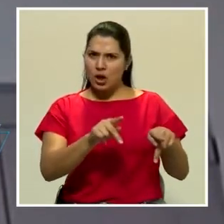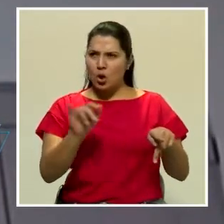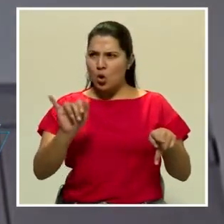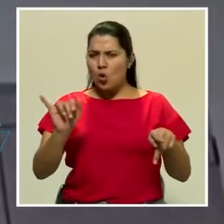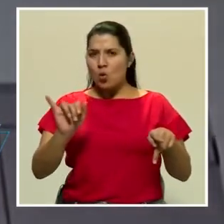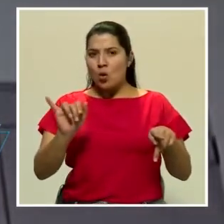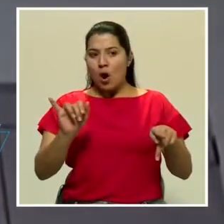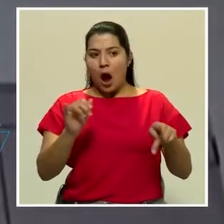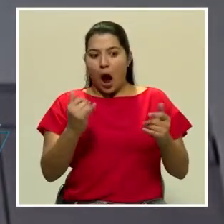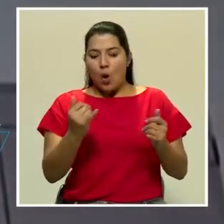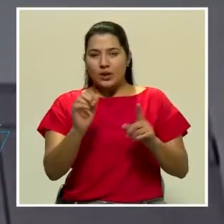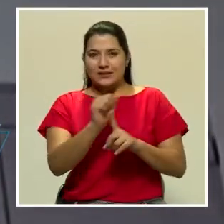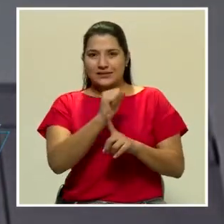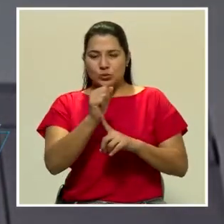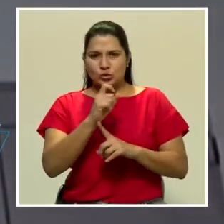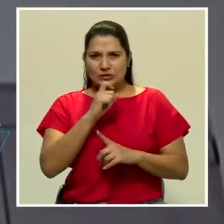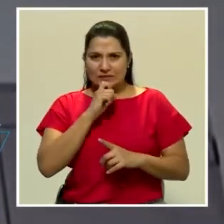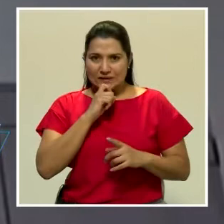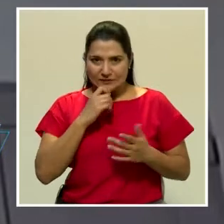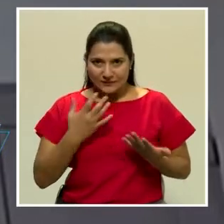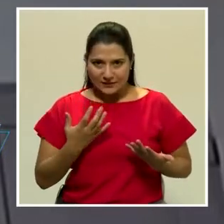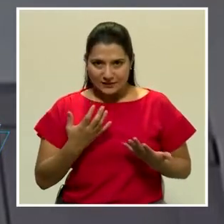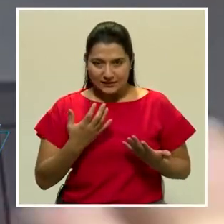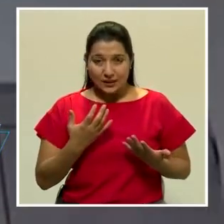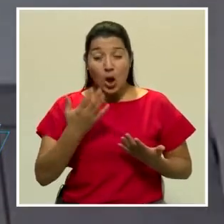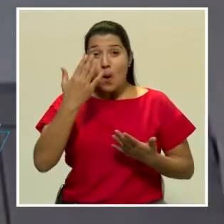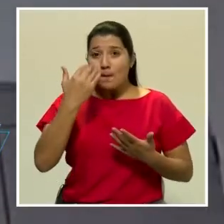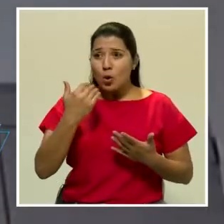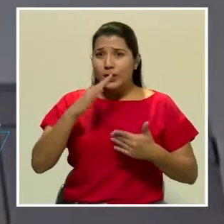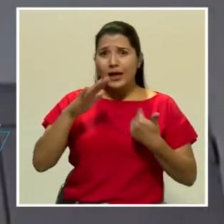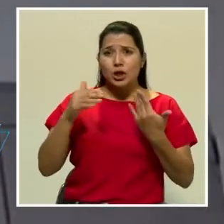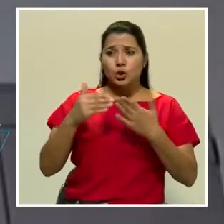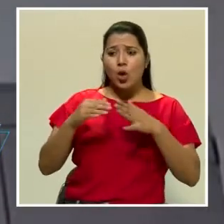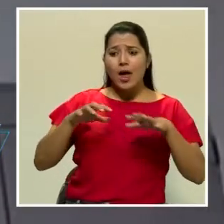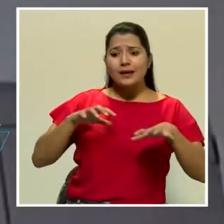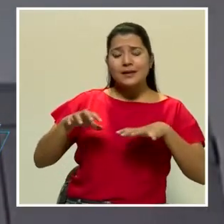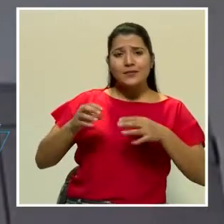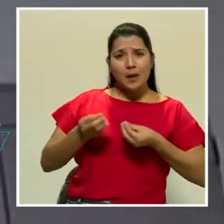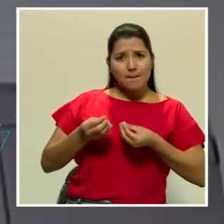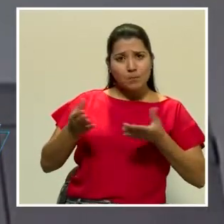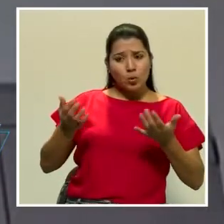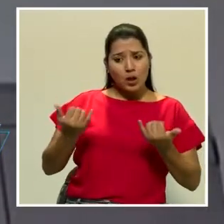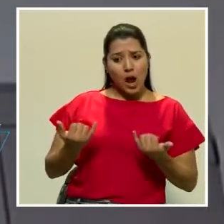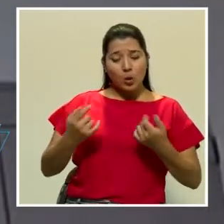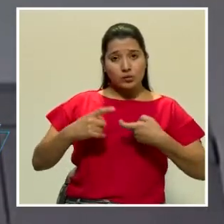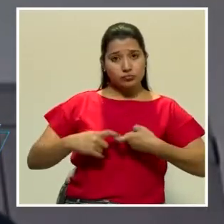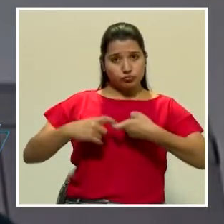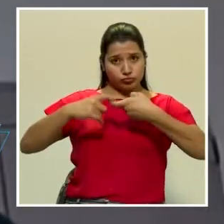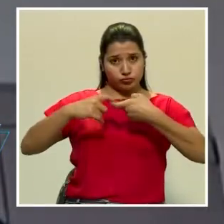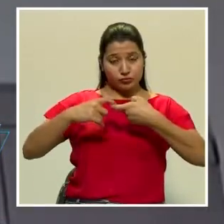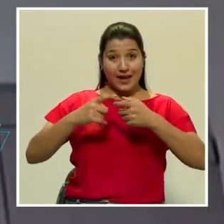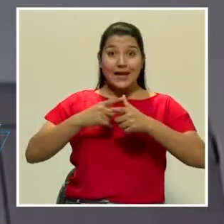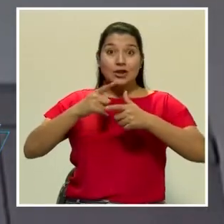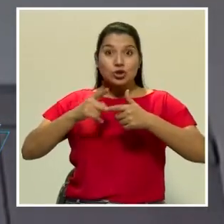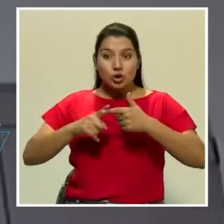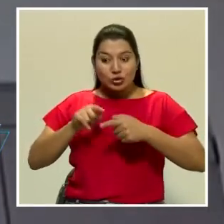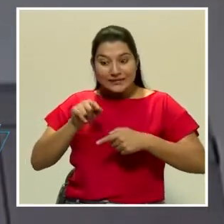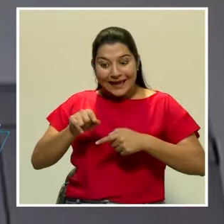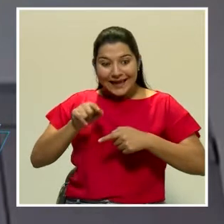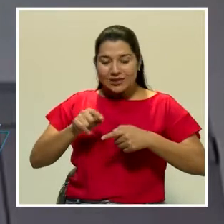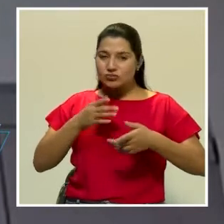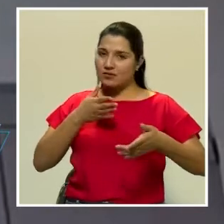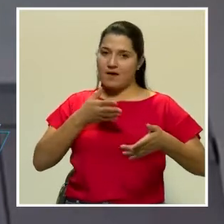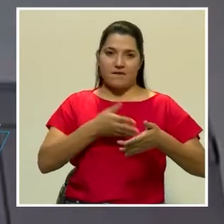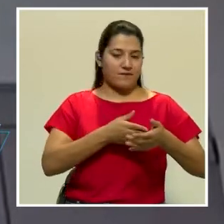condición muy difícil porque todas las reuniones públicas, como sabemos, se han paralizado y esto afecta